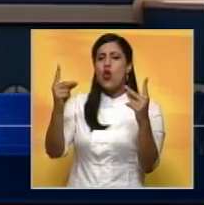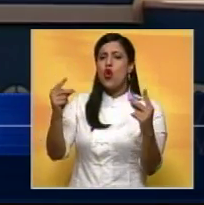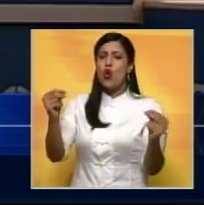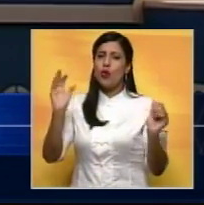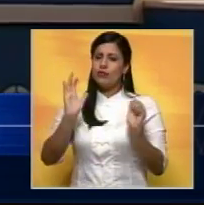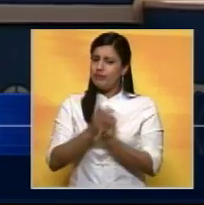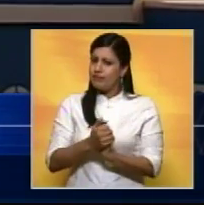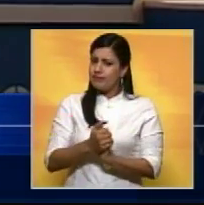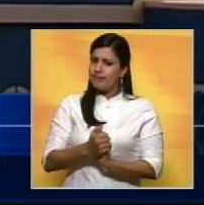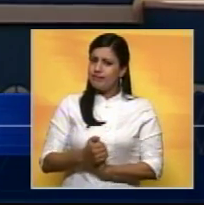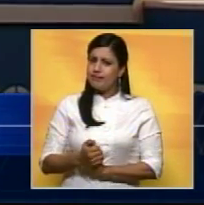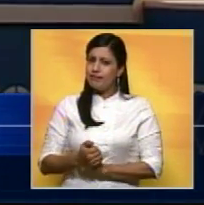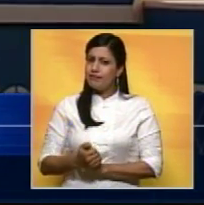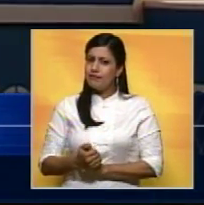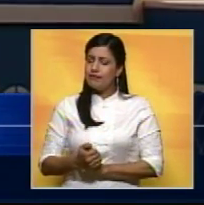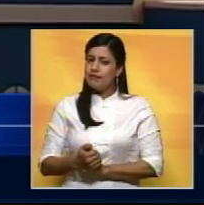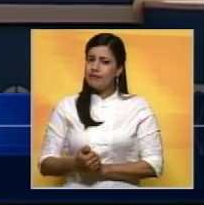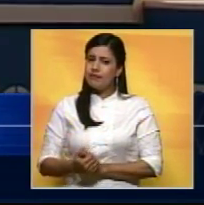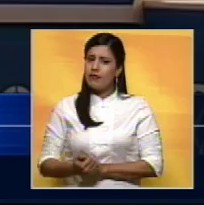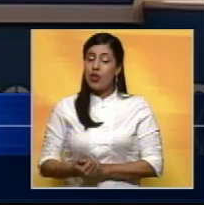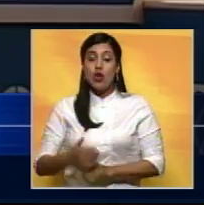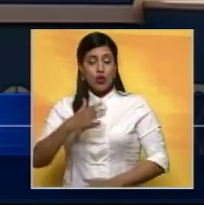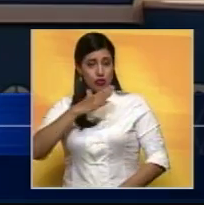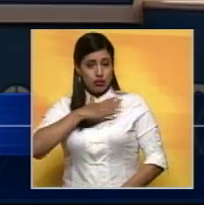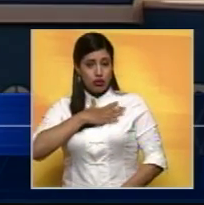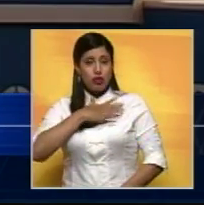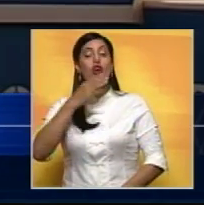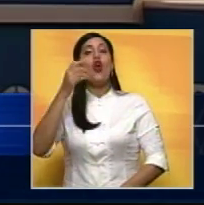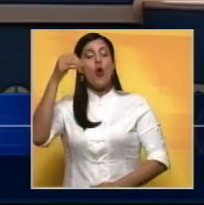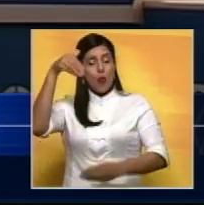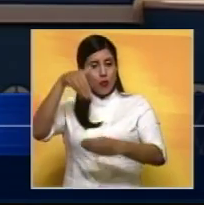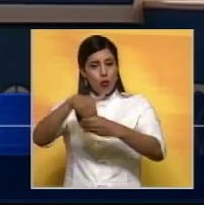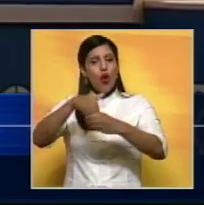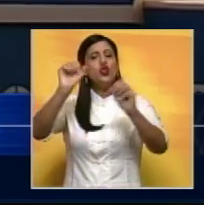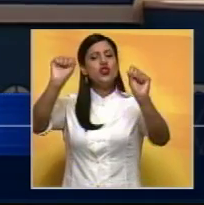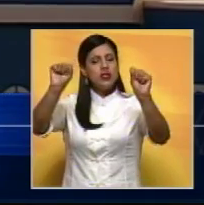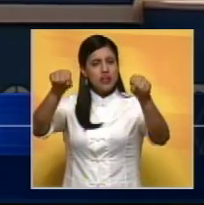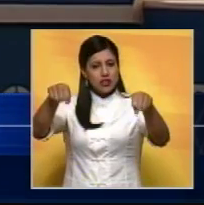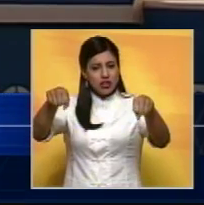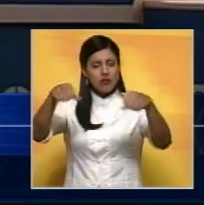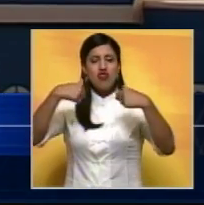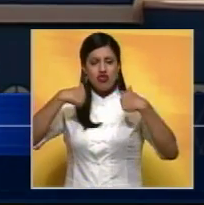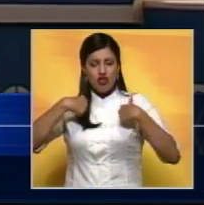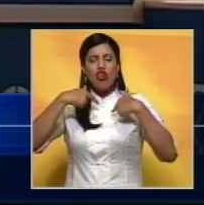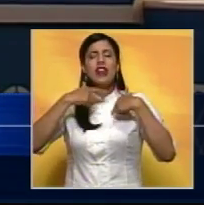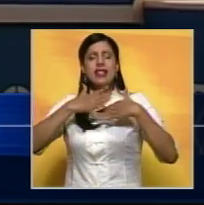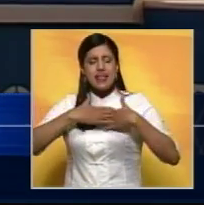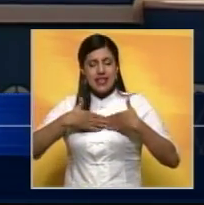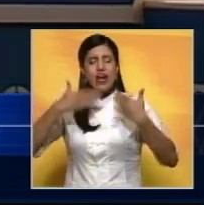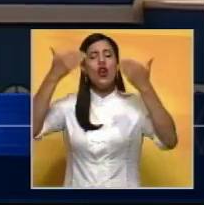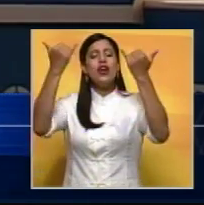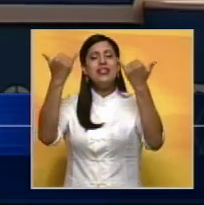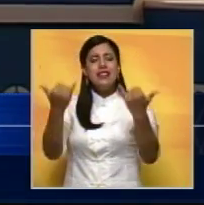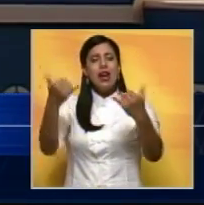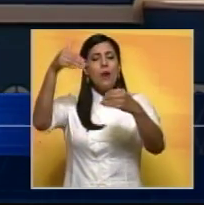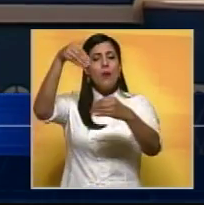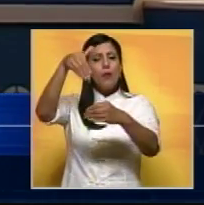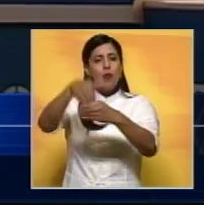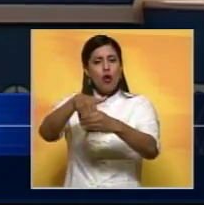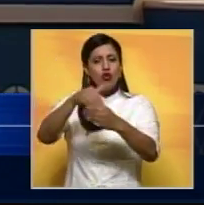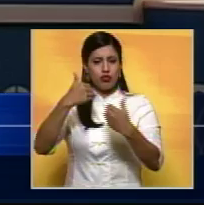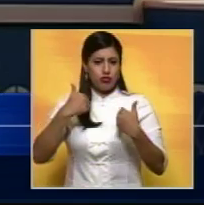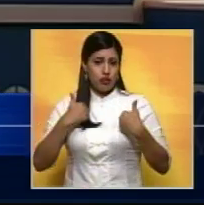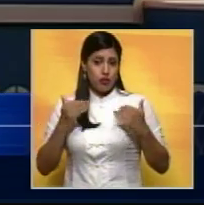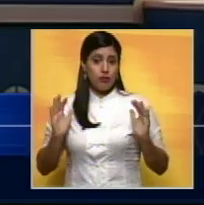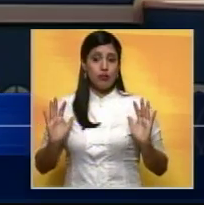Yo digo elecciones sí. Quiero elecciones ya, es lo que digo